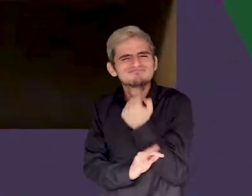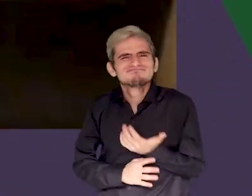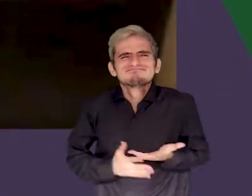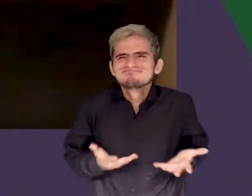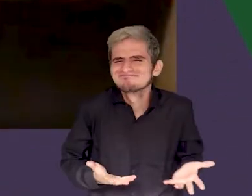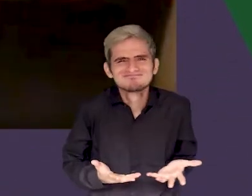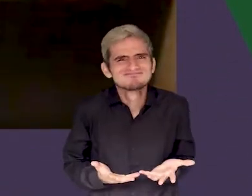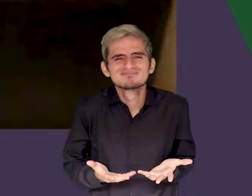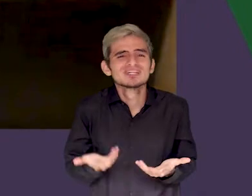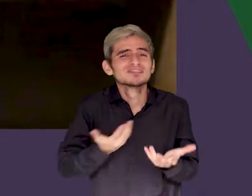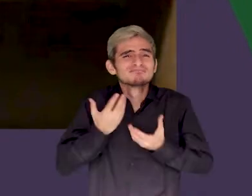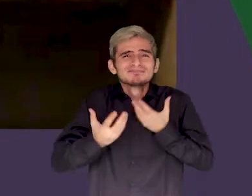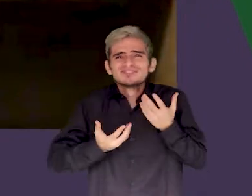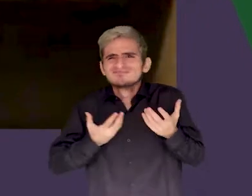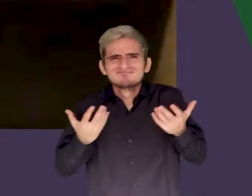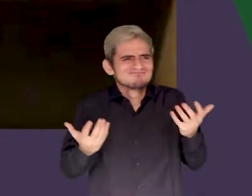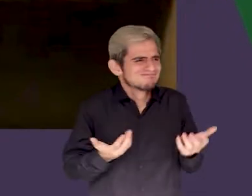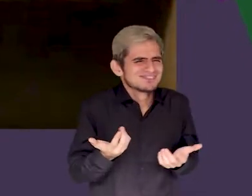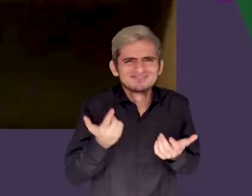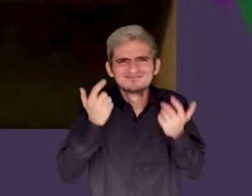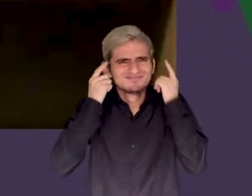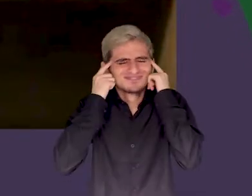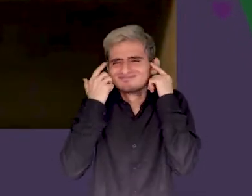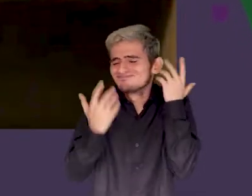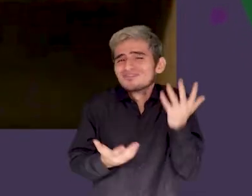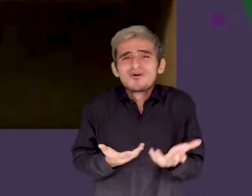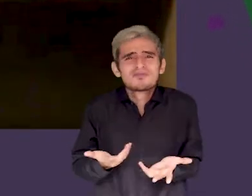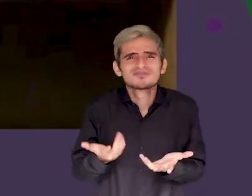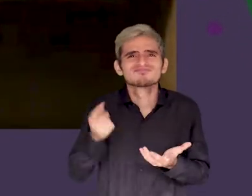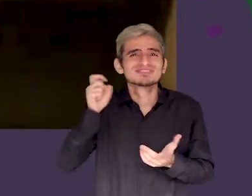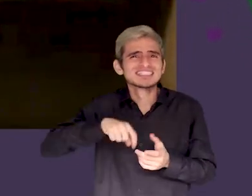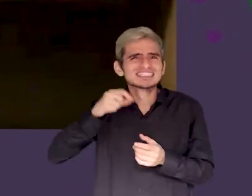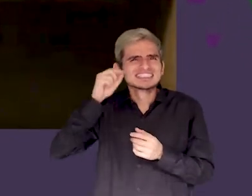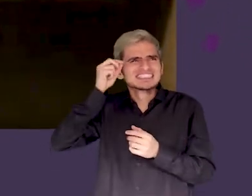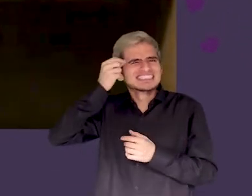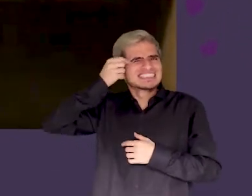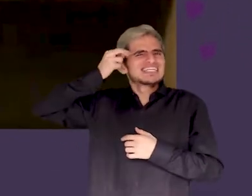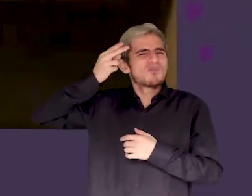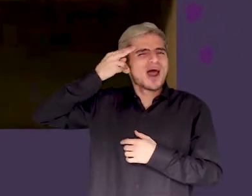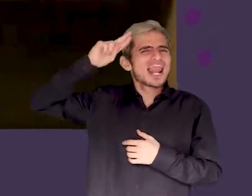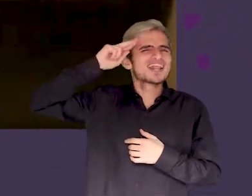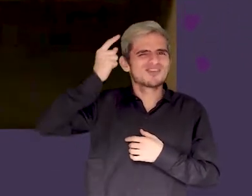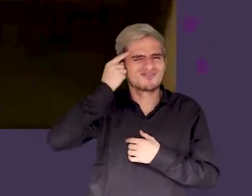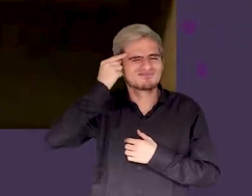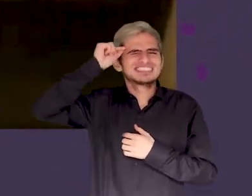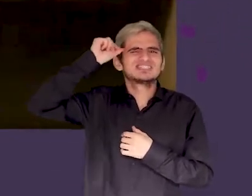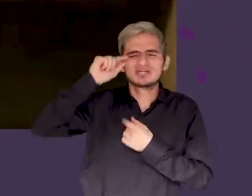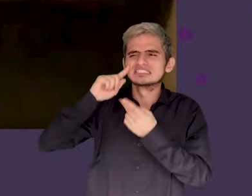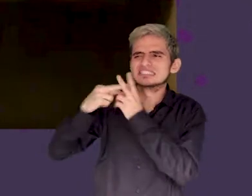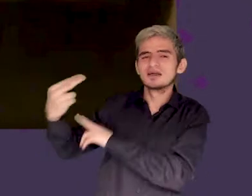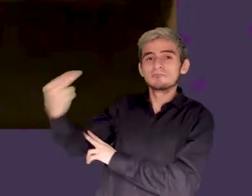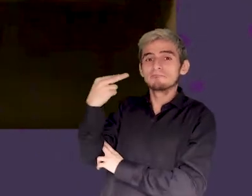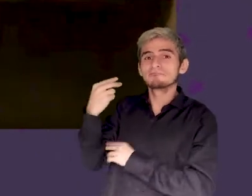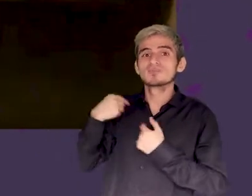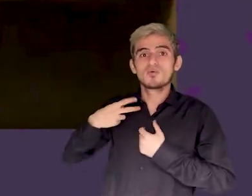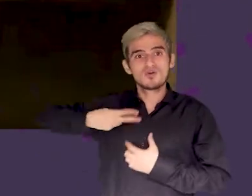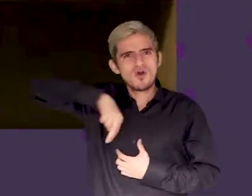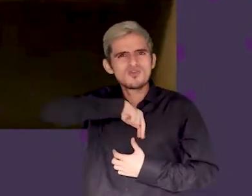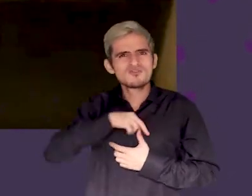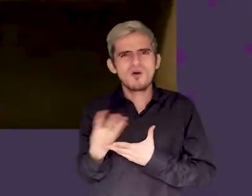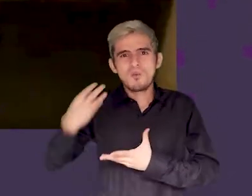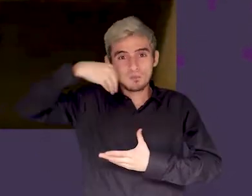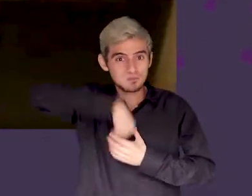nos va generando un ruidecillo ahí en el inconsciente, que lo normalizamos, y entonces